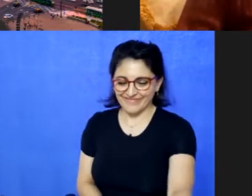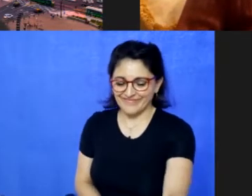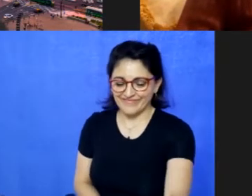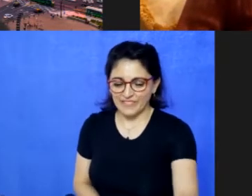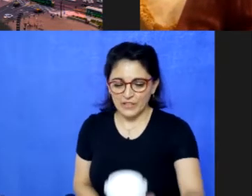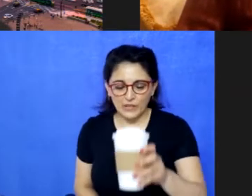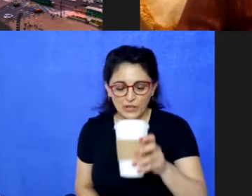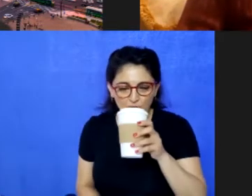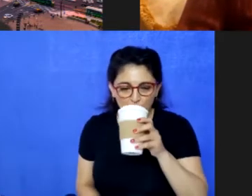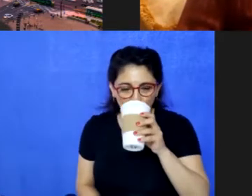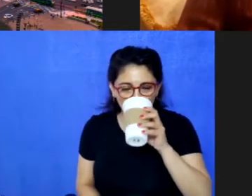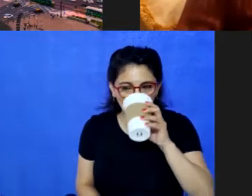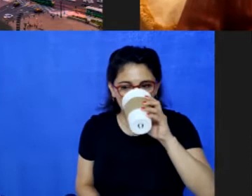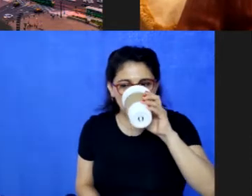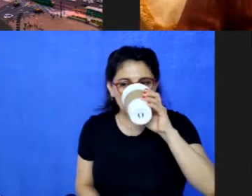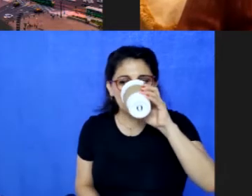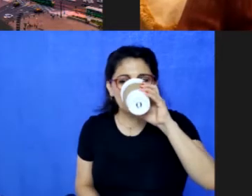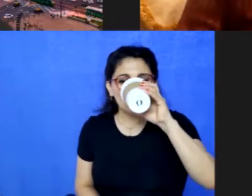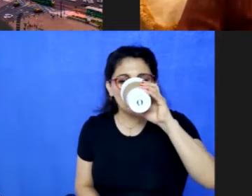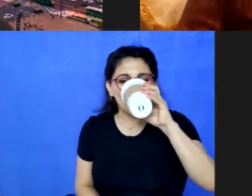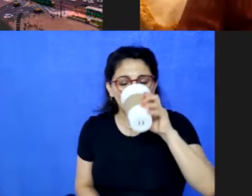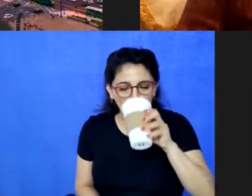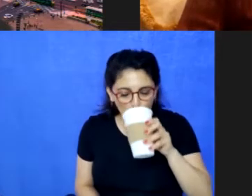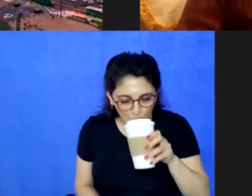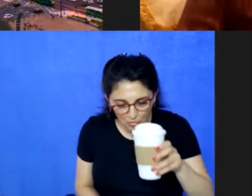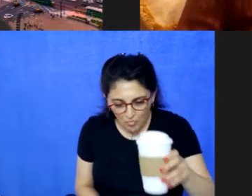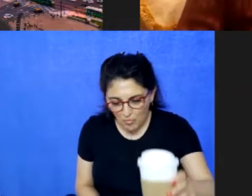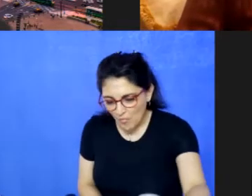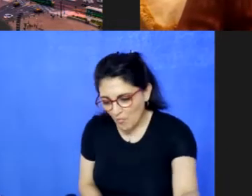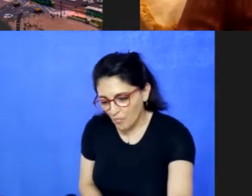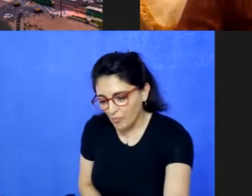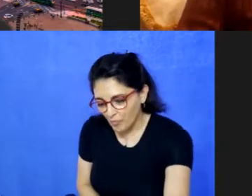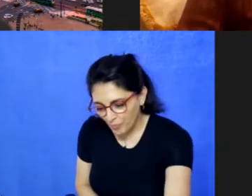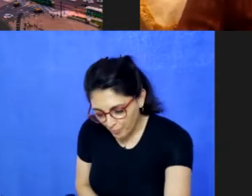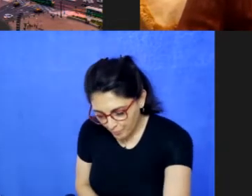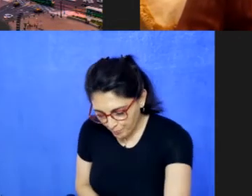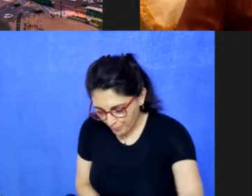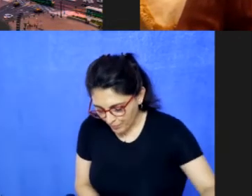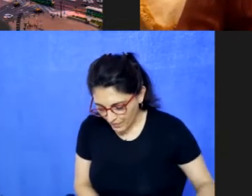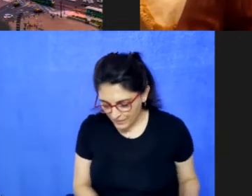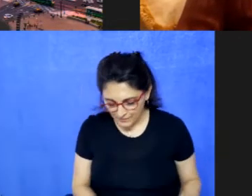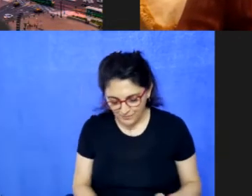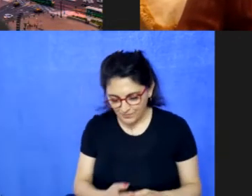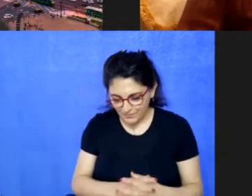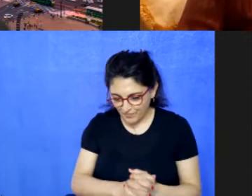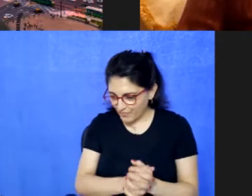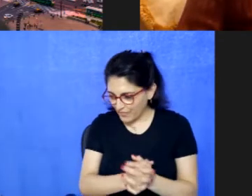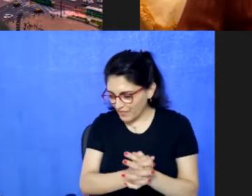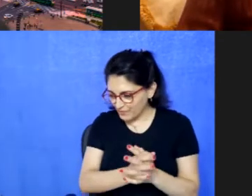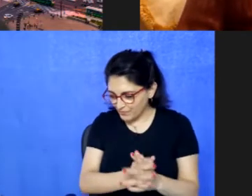de Polonia, de Rusia, de lo que sería más Europa del Este, que son muy, muy parecidos, pero